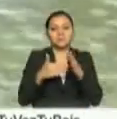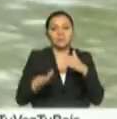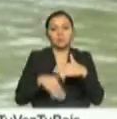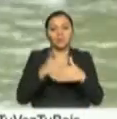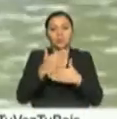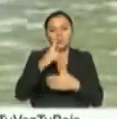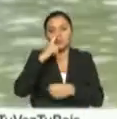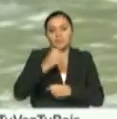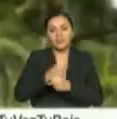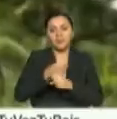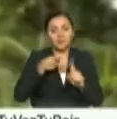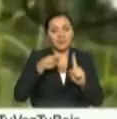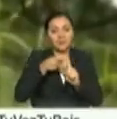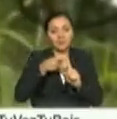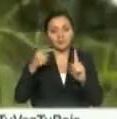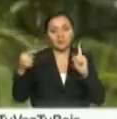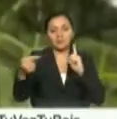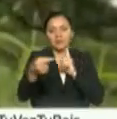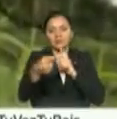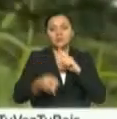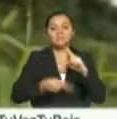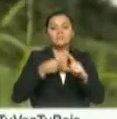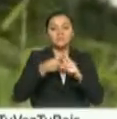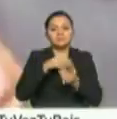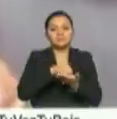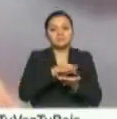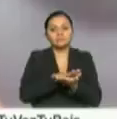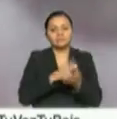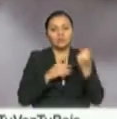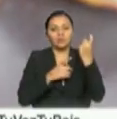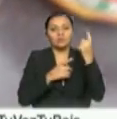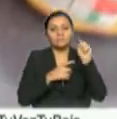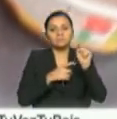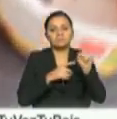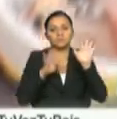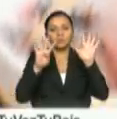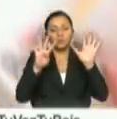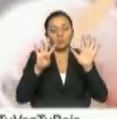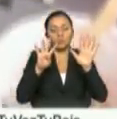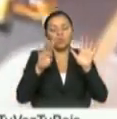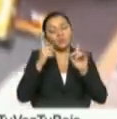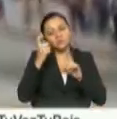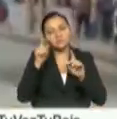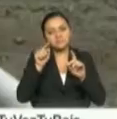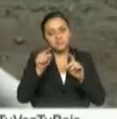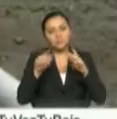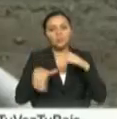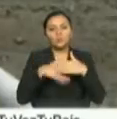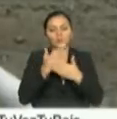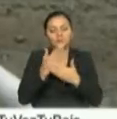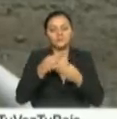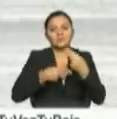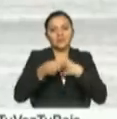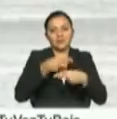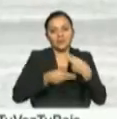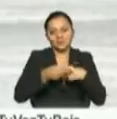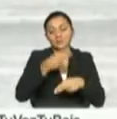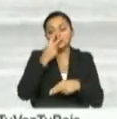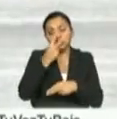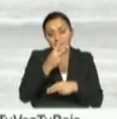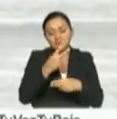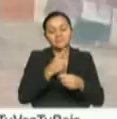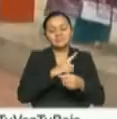trabajo directas e indirectas y se han constituido 11 mil nuevos negocios, lo que fortalece la actividad económica de las